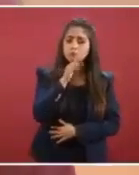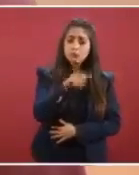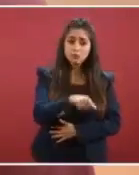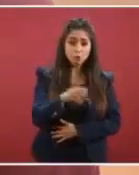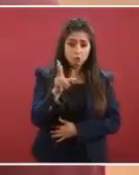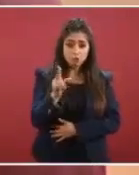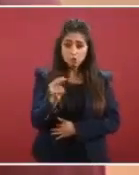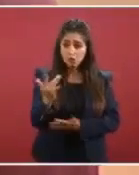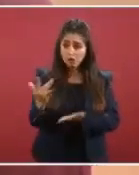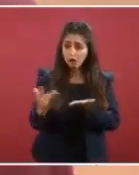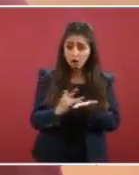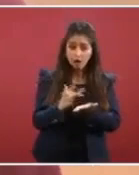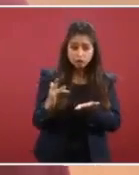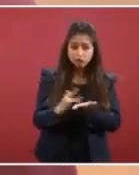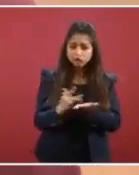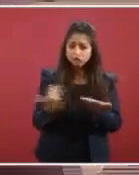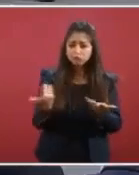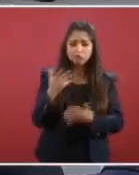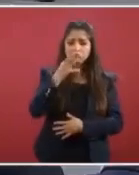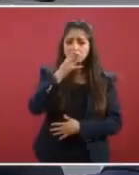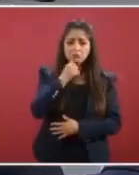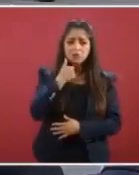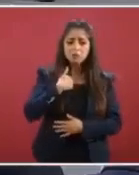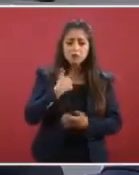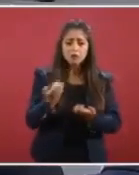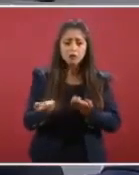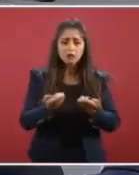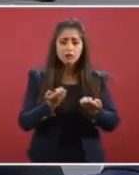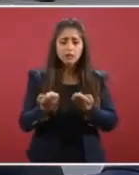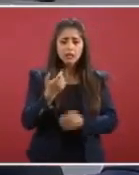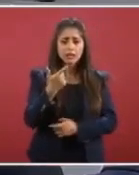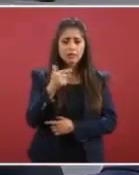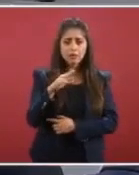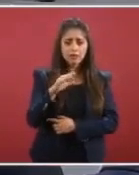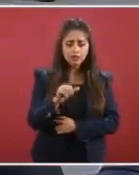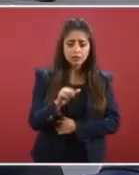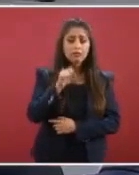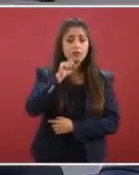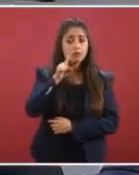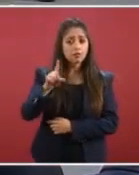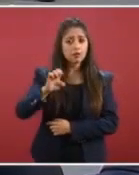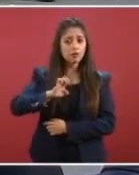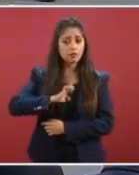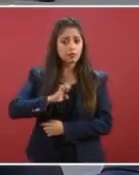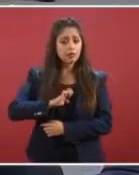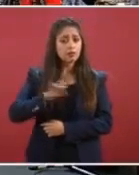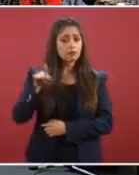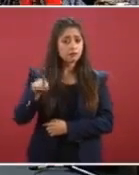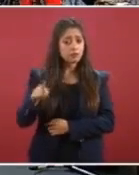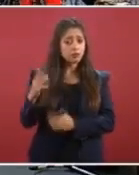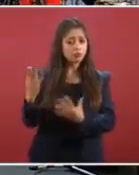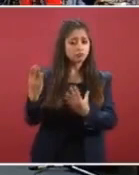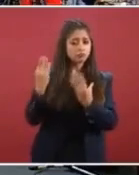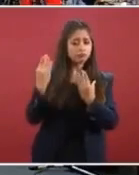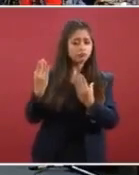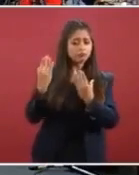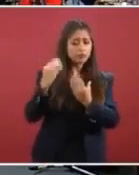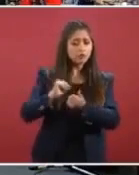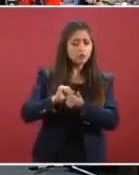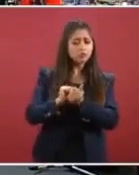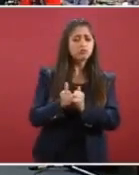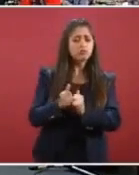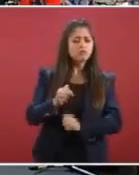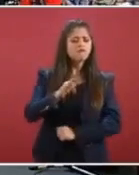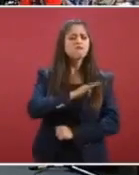siquiera habría empezado a hacer gimnasia. A mis entrenadores que han tenido fe en